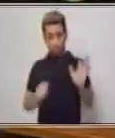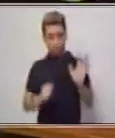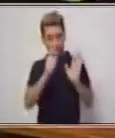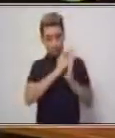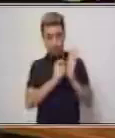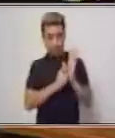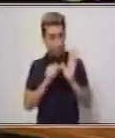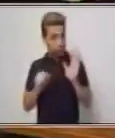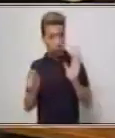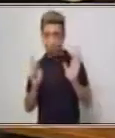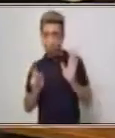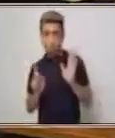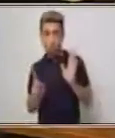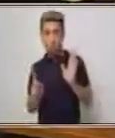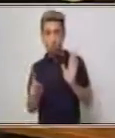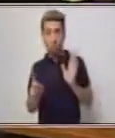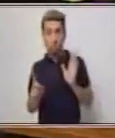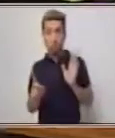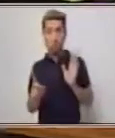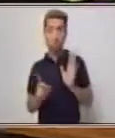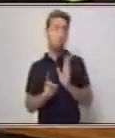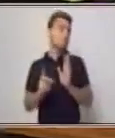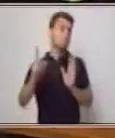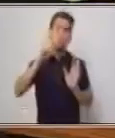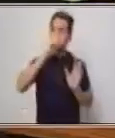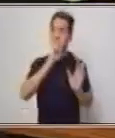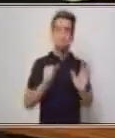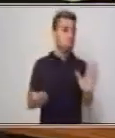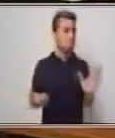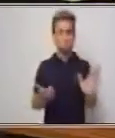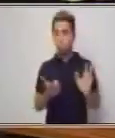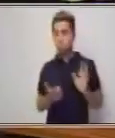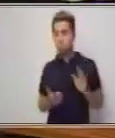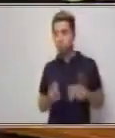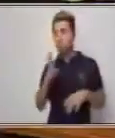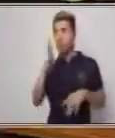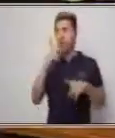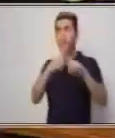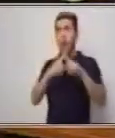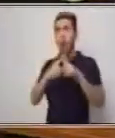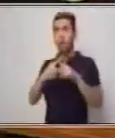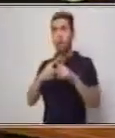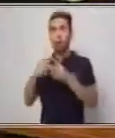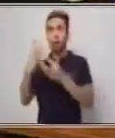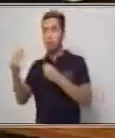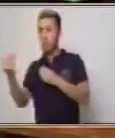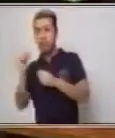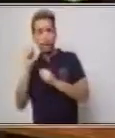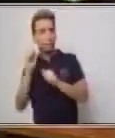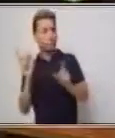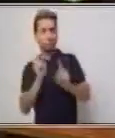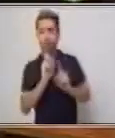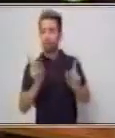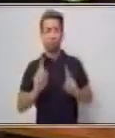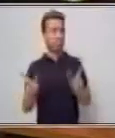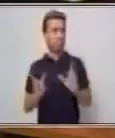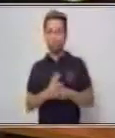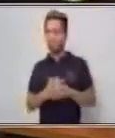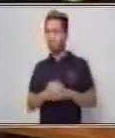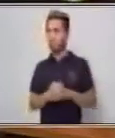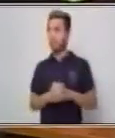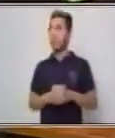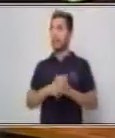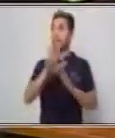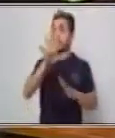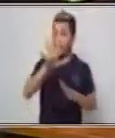no? Vamos a ver. No, no hay. No hay un número multiplicado por 4 que me dé 15. Ahora, ¿el